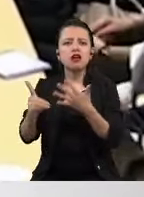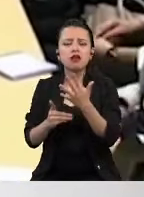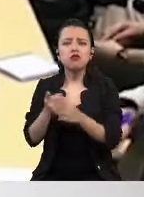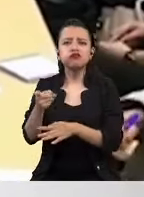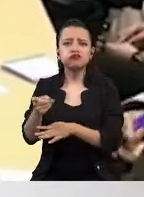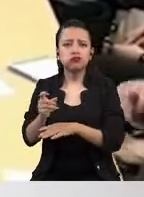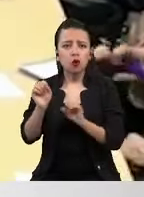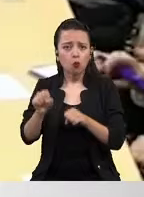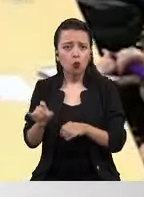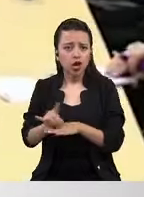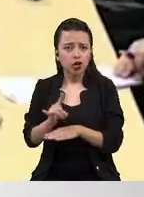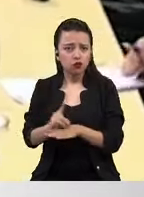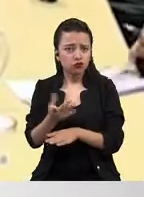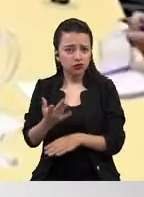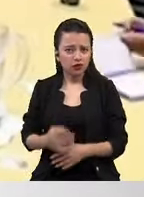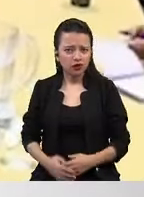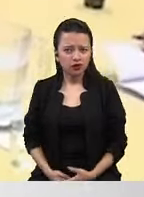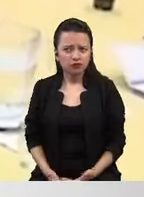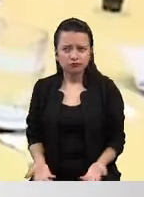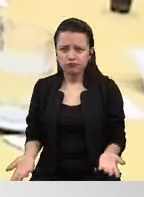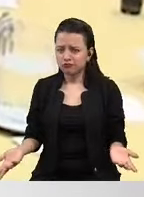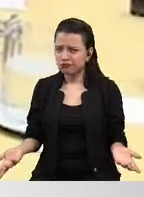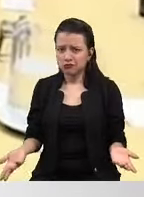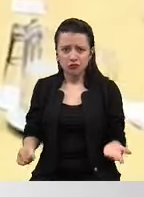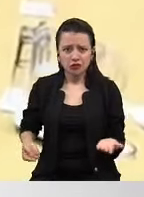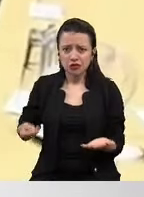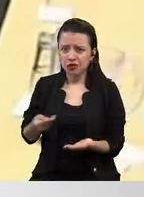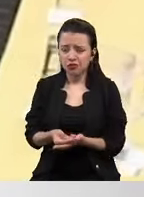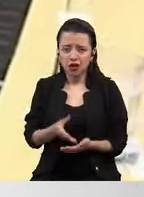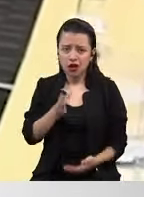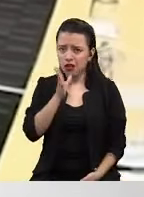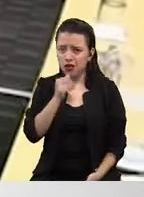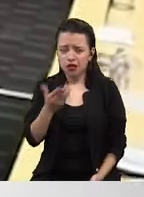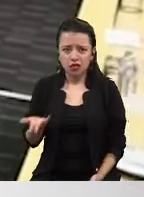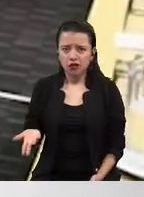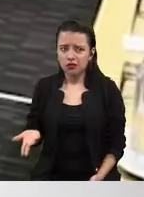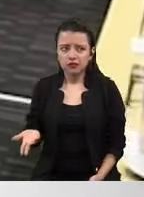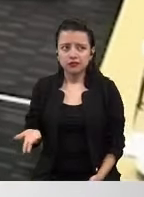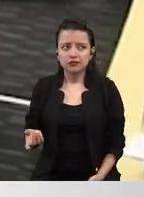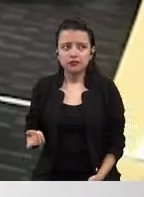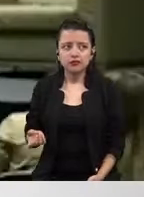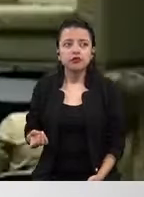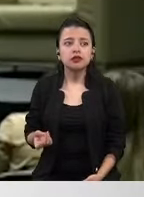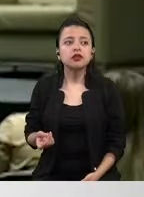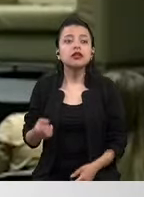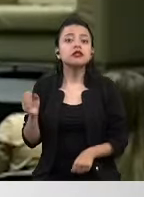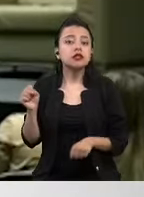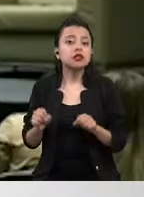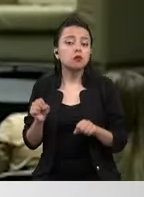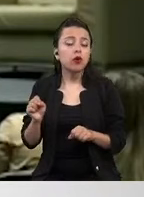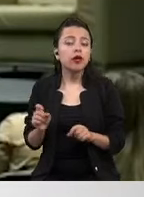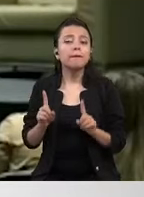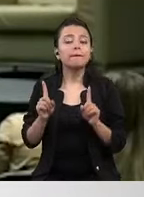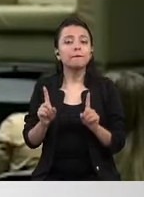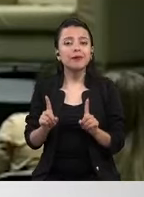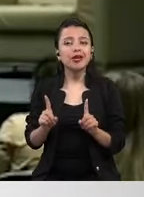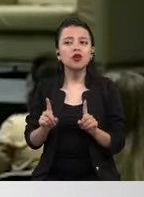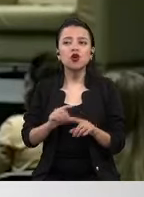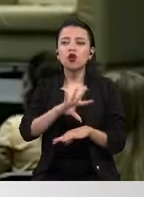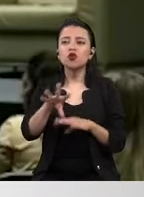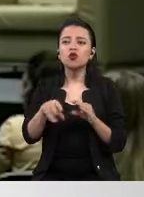través de ese software o sea eso realmente para ellos no tiene ningún costo Entonces eso sí se puede hacer Pero todas las